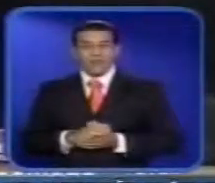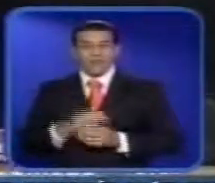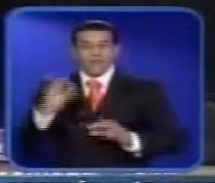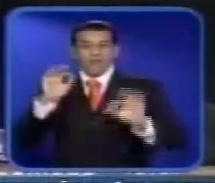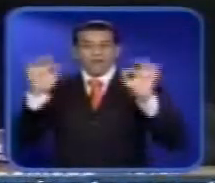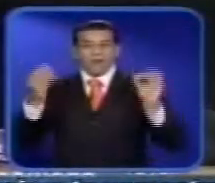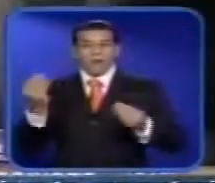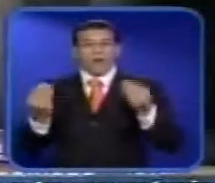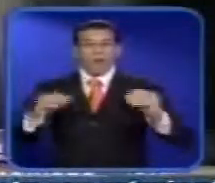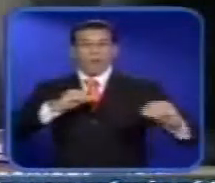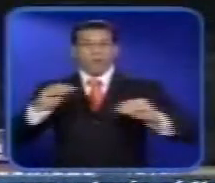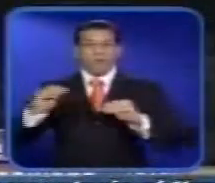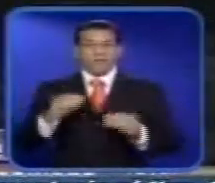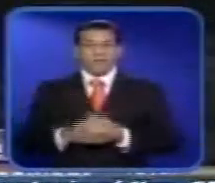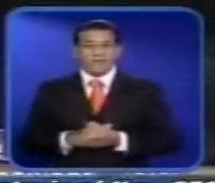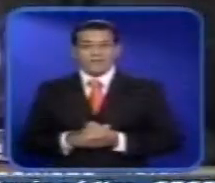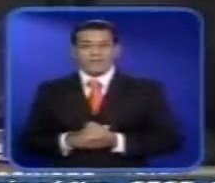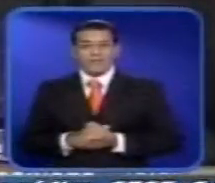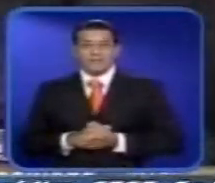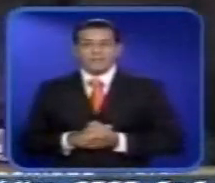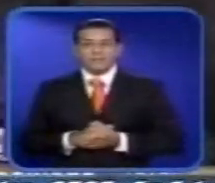mueven.